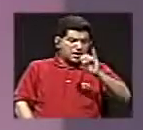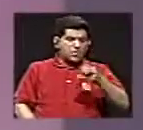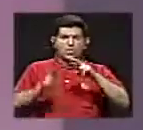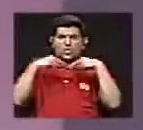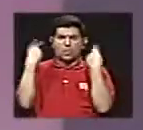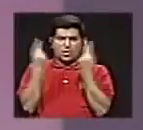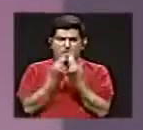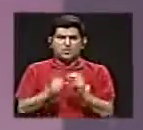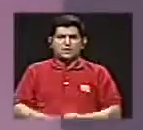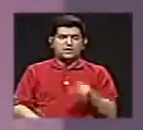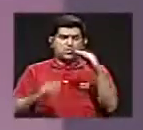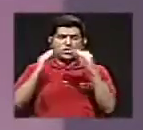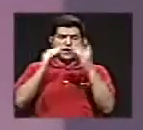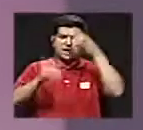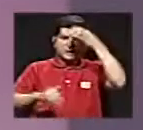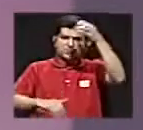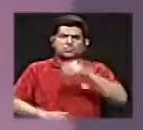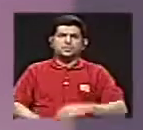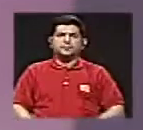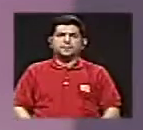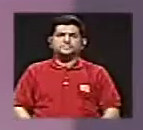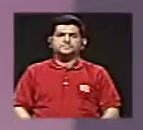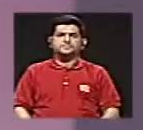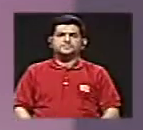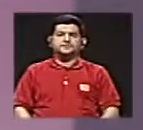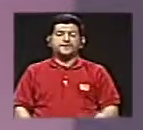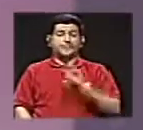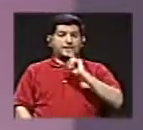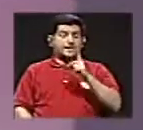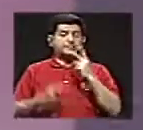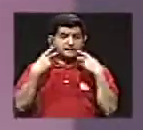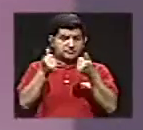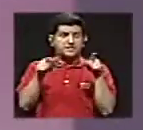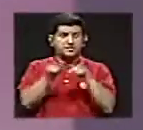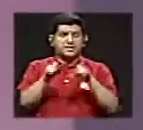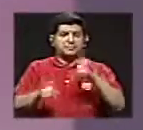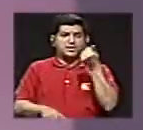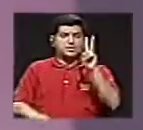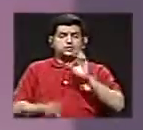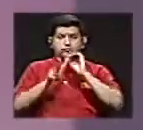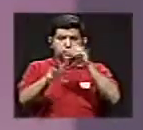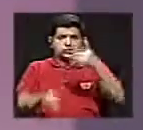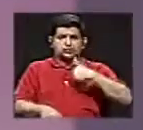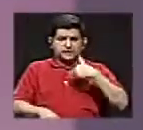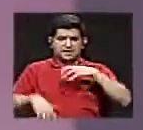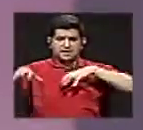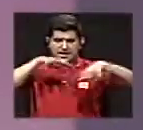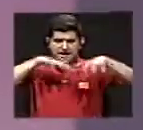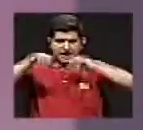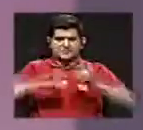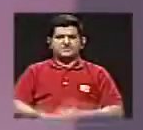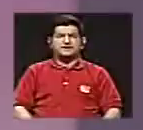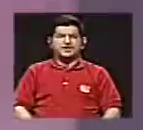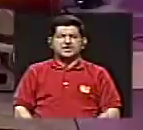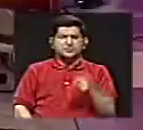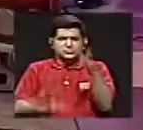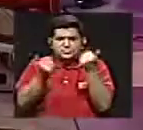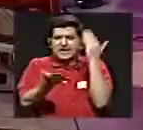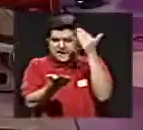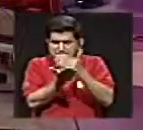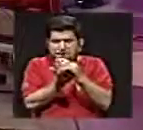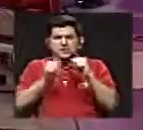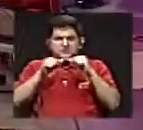en ese espacio que es la Casa de la Cultura. Inclusive decirles rápidamente que el 12 de octubre vamos a tener una manifestación. Si quiere, vamos a hacer una